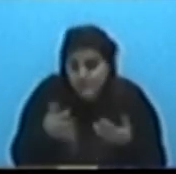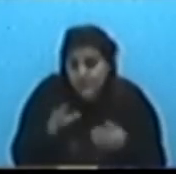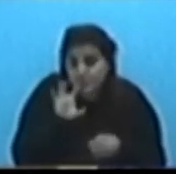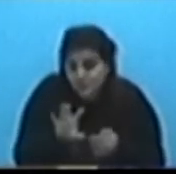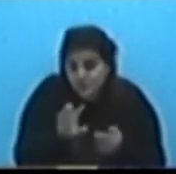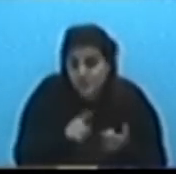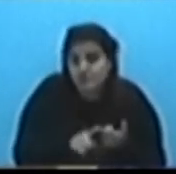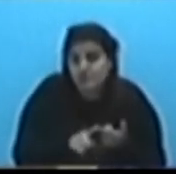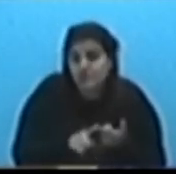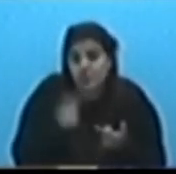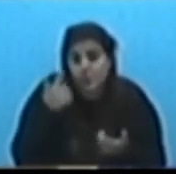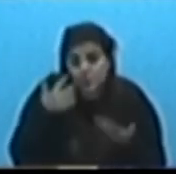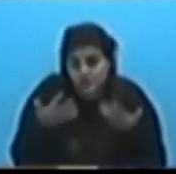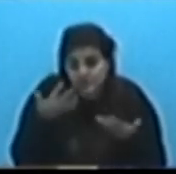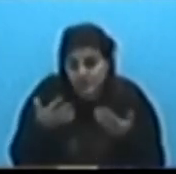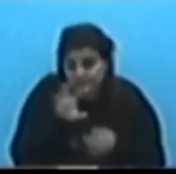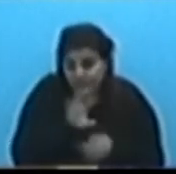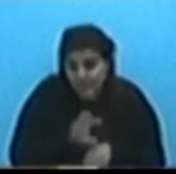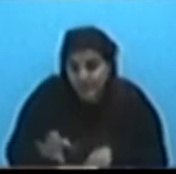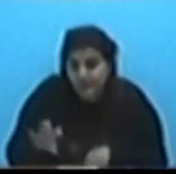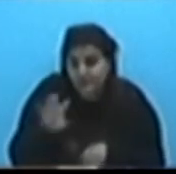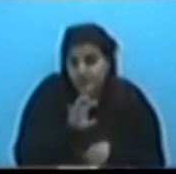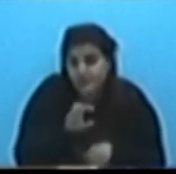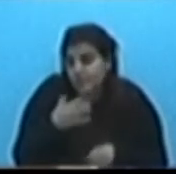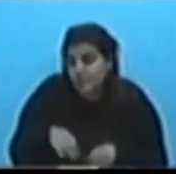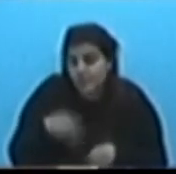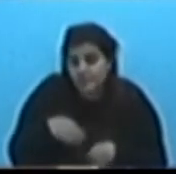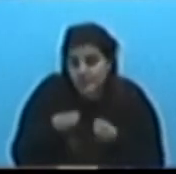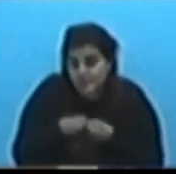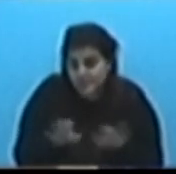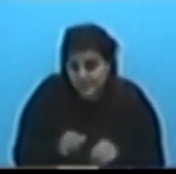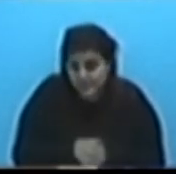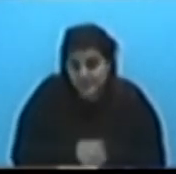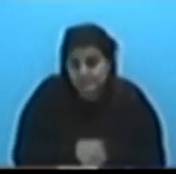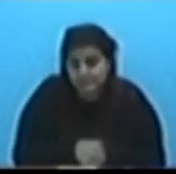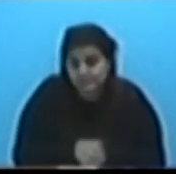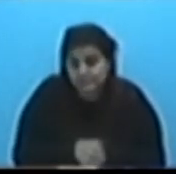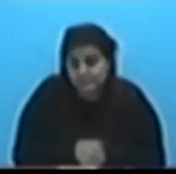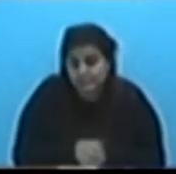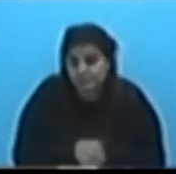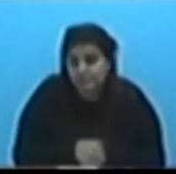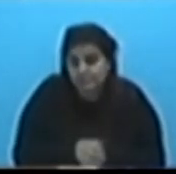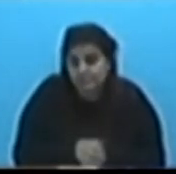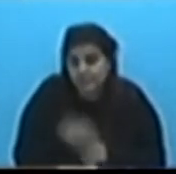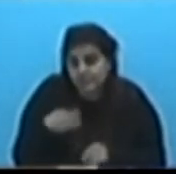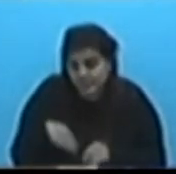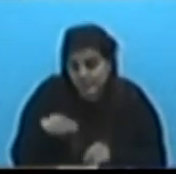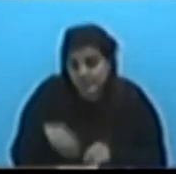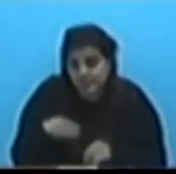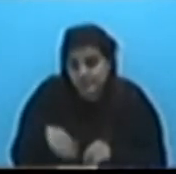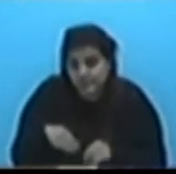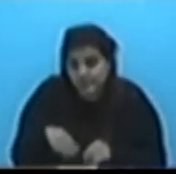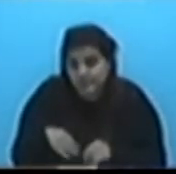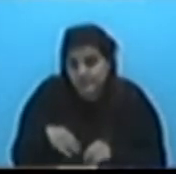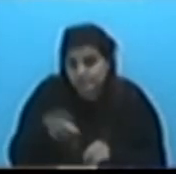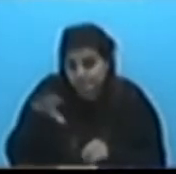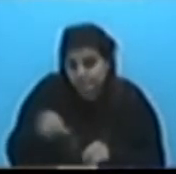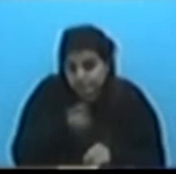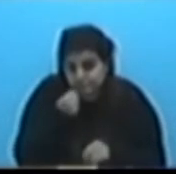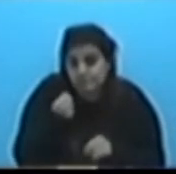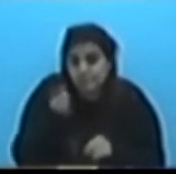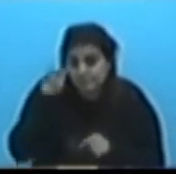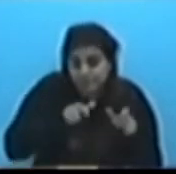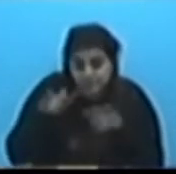provinciales, de las justicias federales. Tienen que empezar a poner presas a las personas